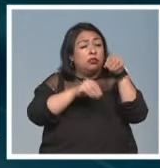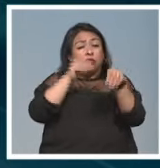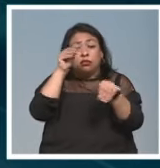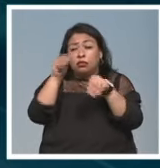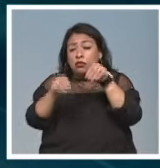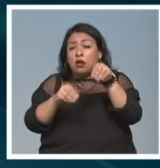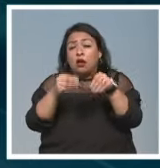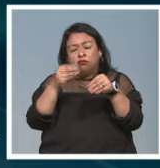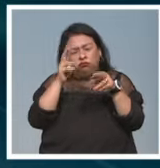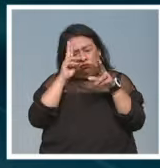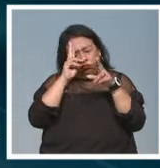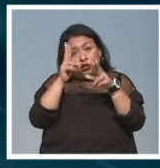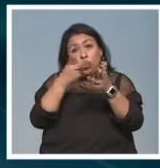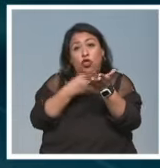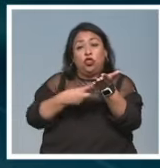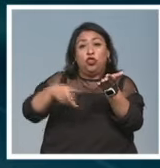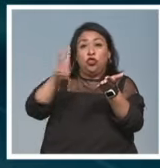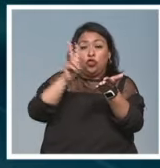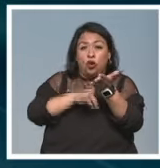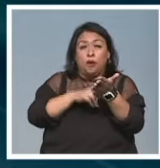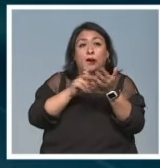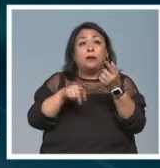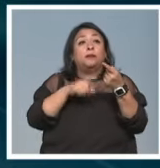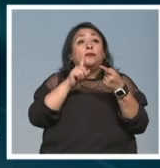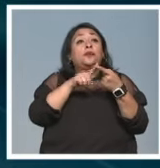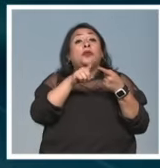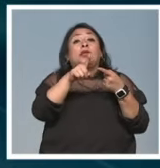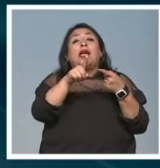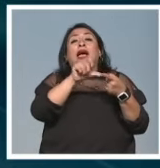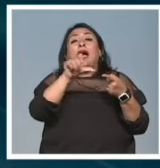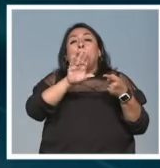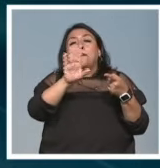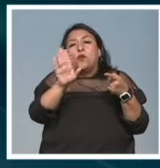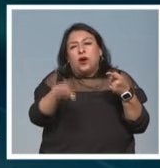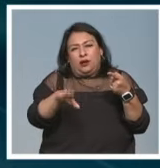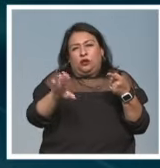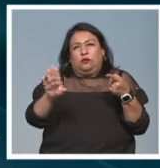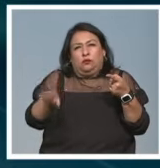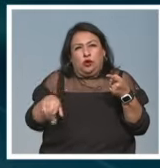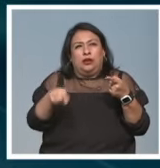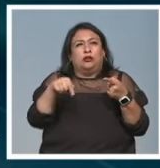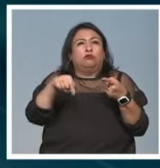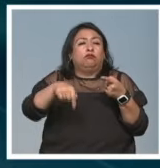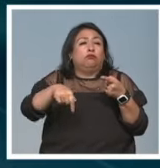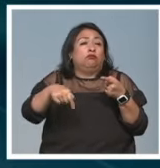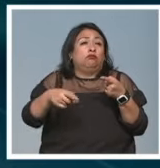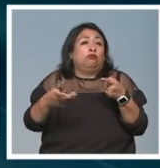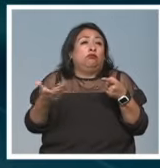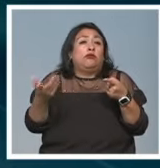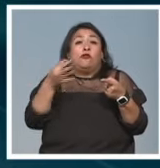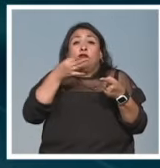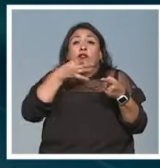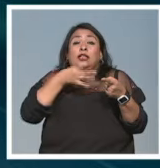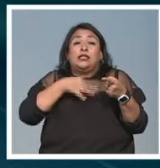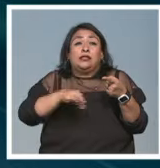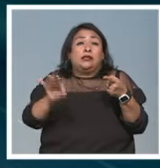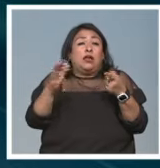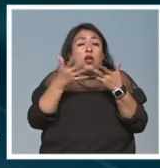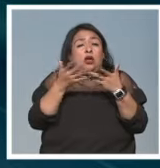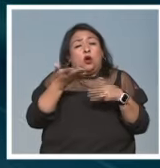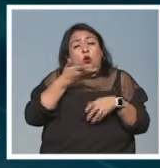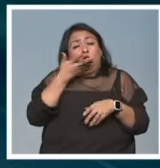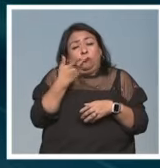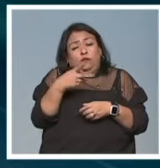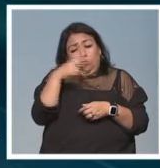rendir un homenaje doble, por un lado, a los difuntos, a los muertos en esta celebración de una gran